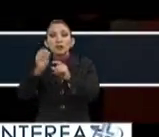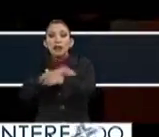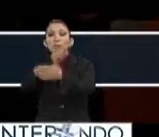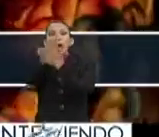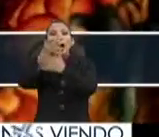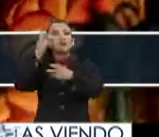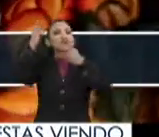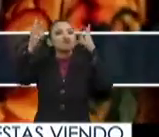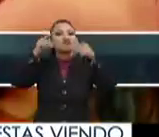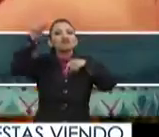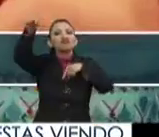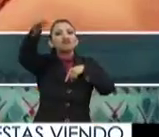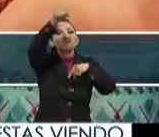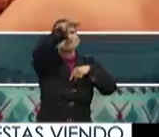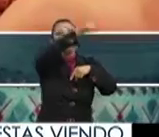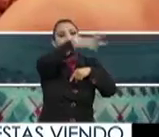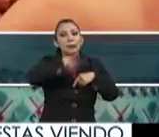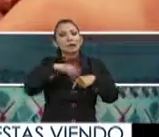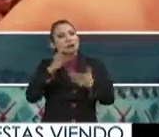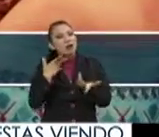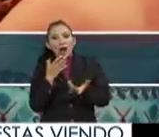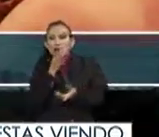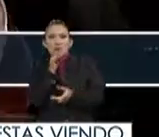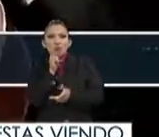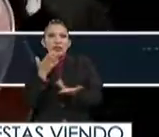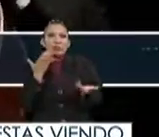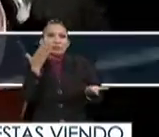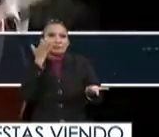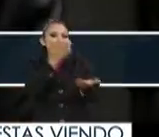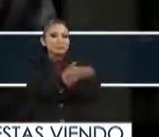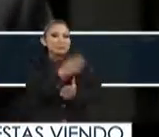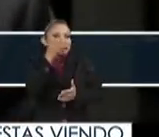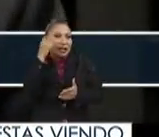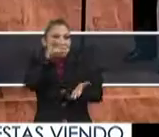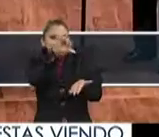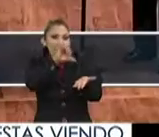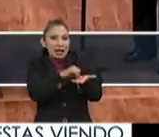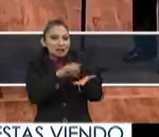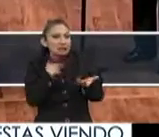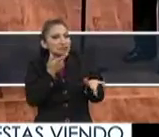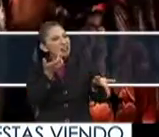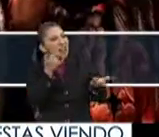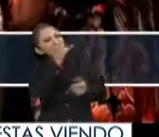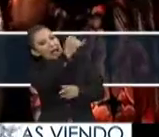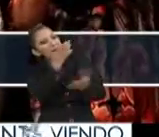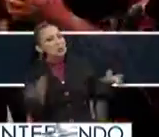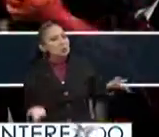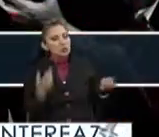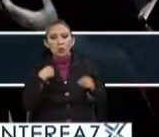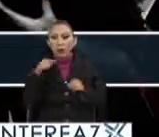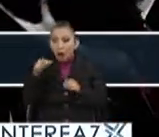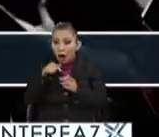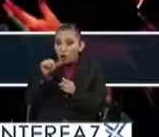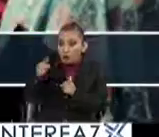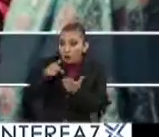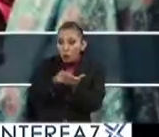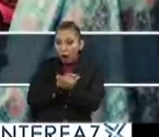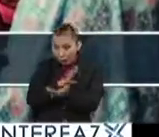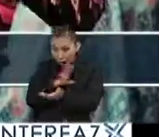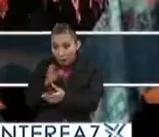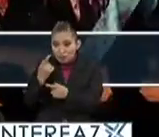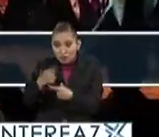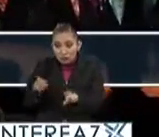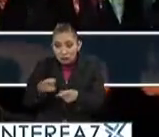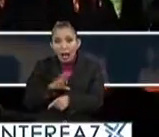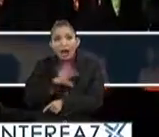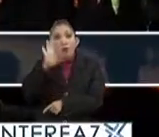diferentes lugares, ¿no? Entonces, si la gente que tal vez no puede acercarse al centro, o que les es difícil, bueno, tenemos